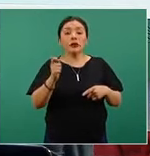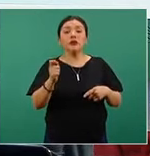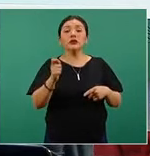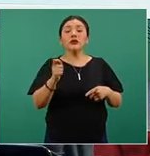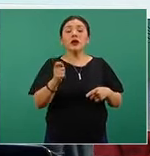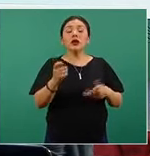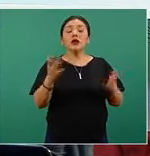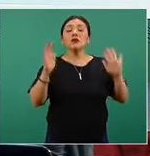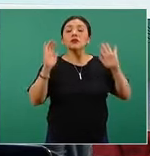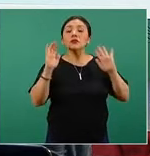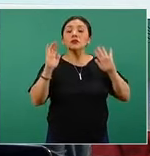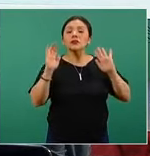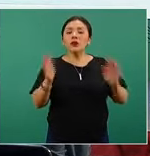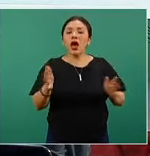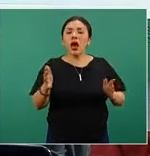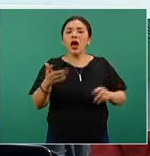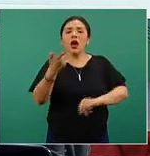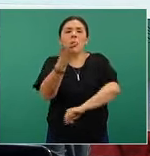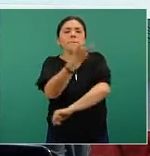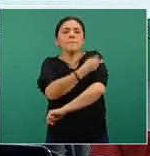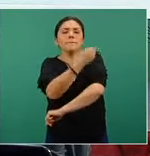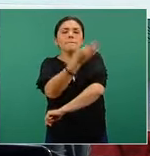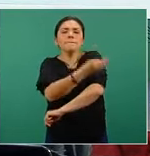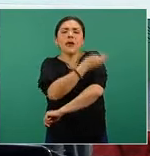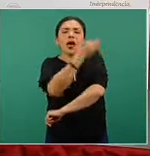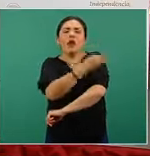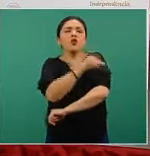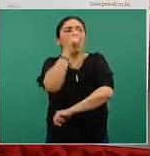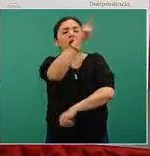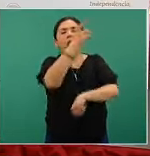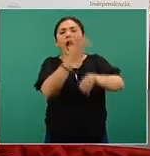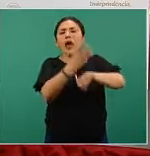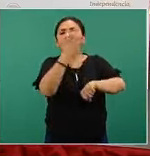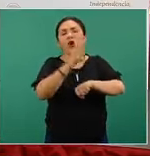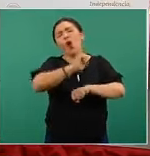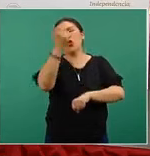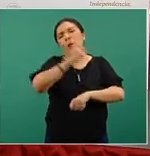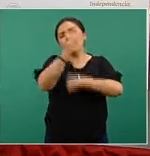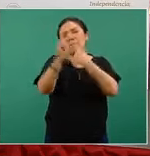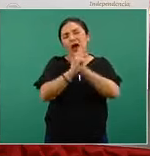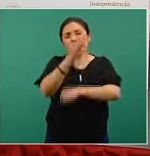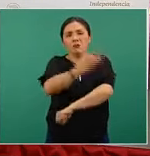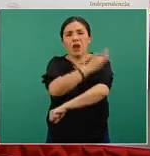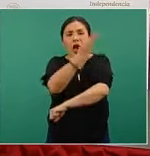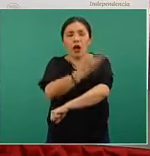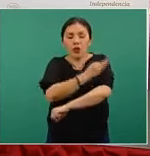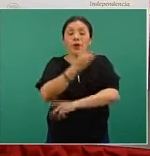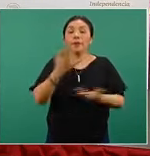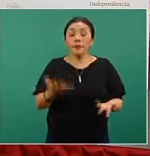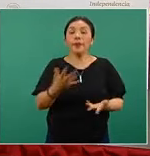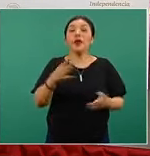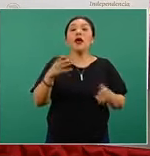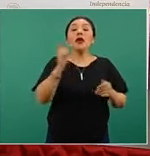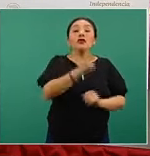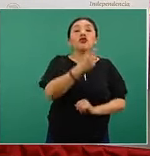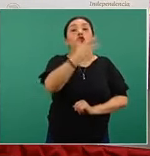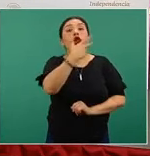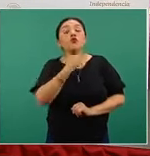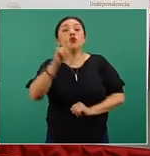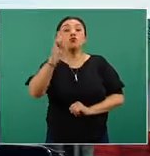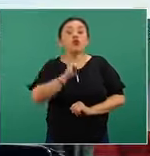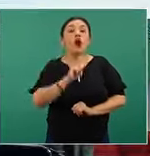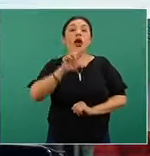dado se hizo o se aplicó la vacuna en el extranjero de acuerdo a la distribución por sexo 69 han sido